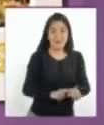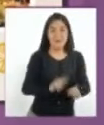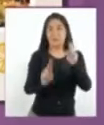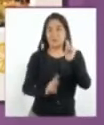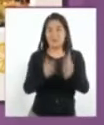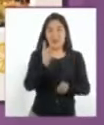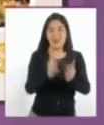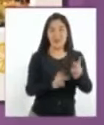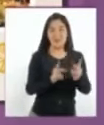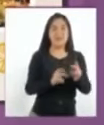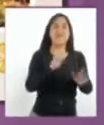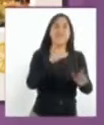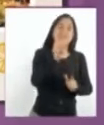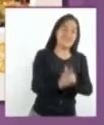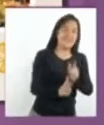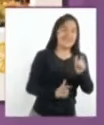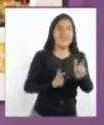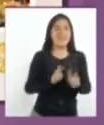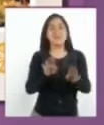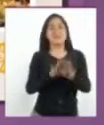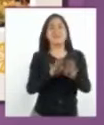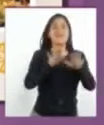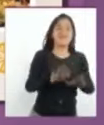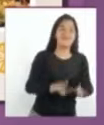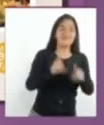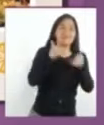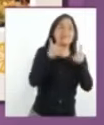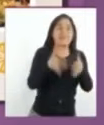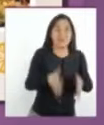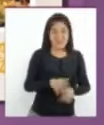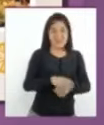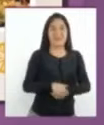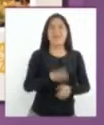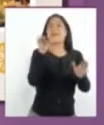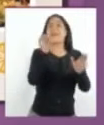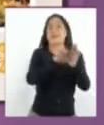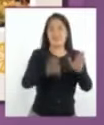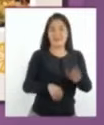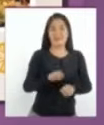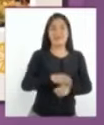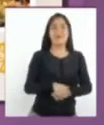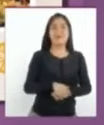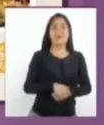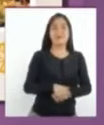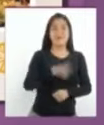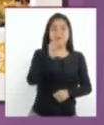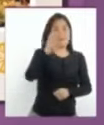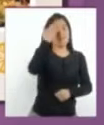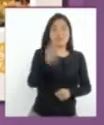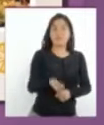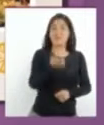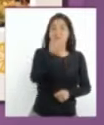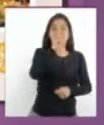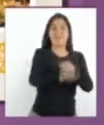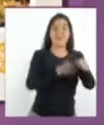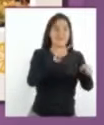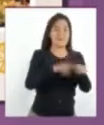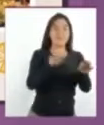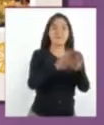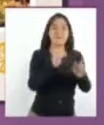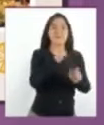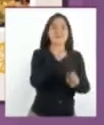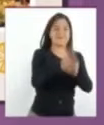plantas fue lenta y paulatina. Por ejemplo, se conoce que el primer animal domesticado